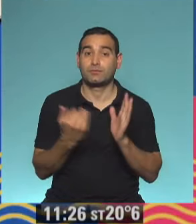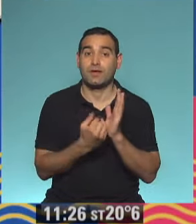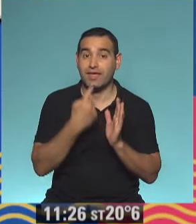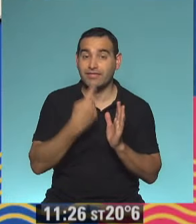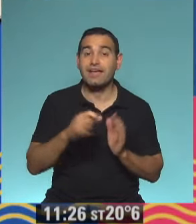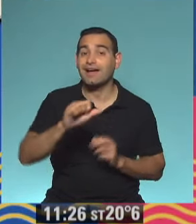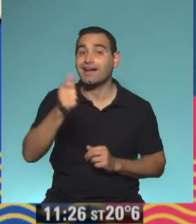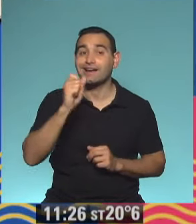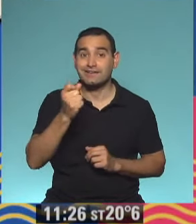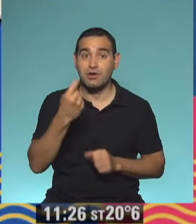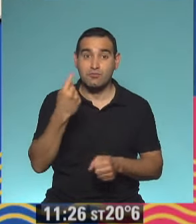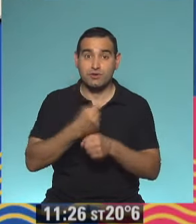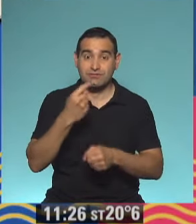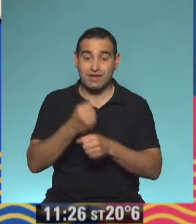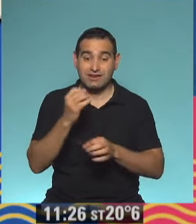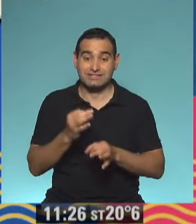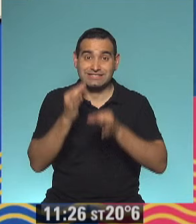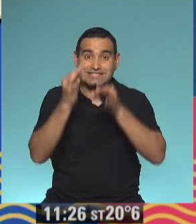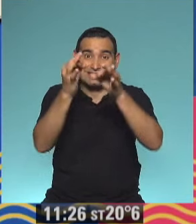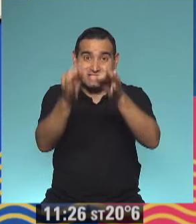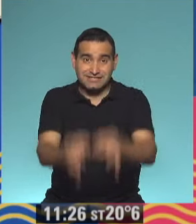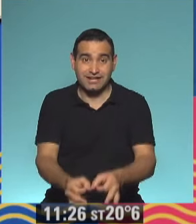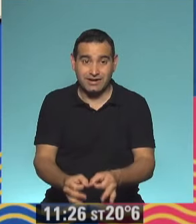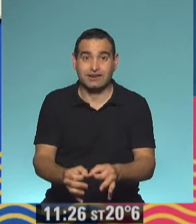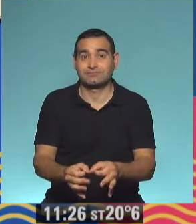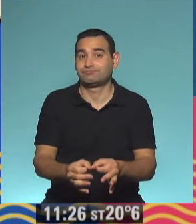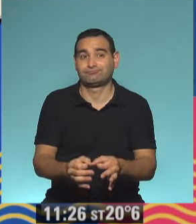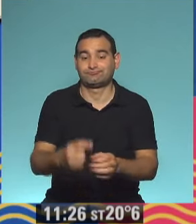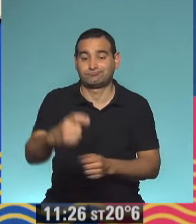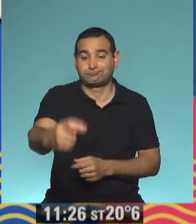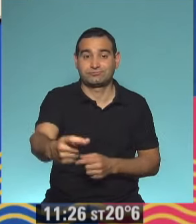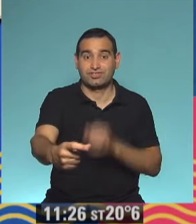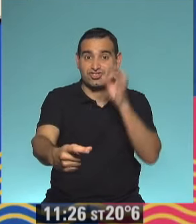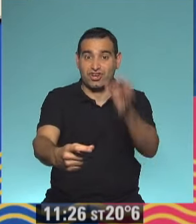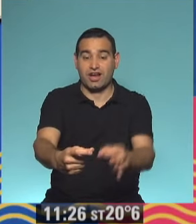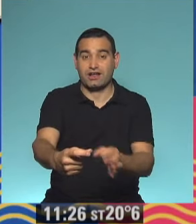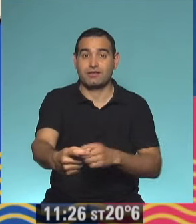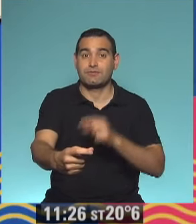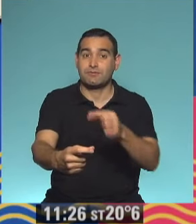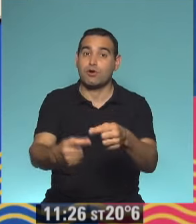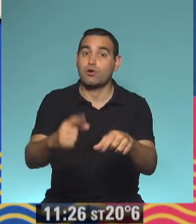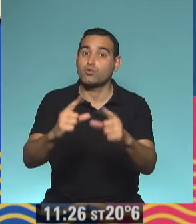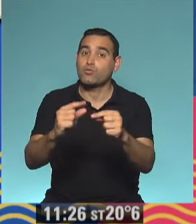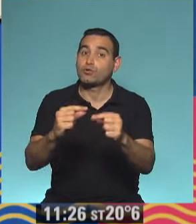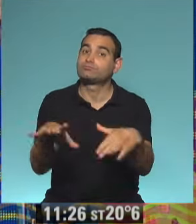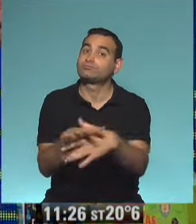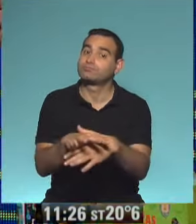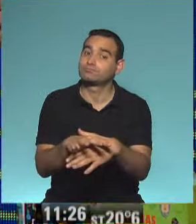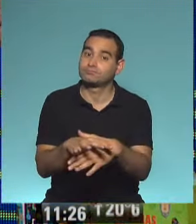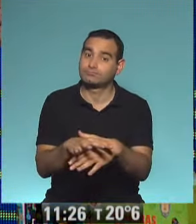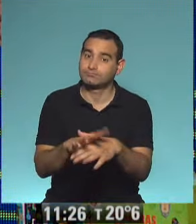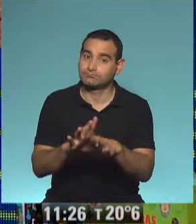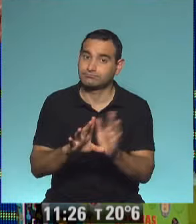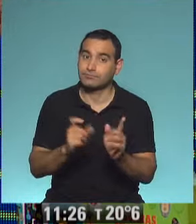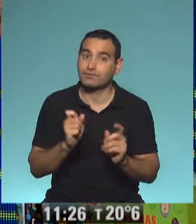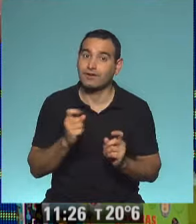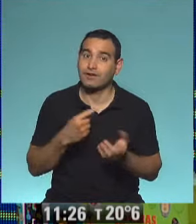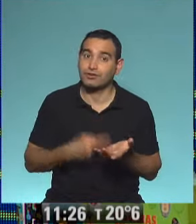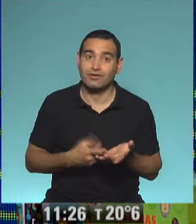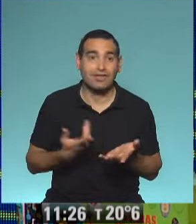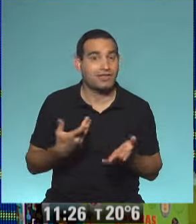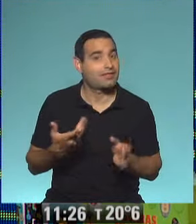el juego quien llegue en primer lugar al casillero llegada, pero con el número exacto de puntos. Ah, que eso no lo definimos nosotros. No. Si tiene que